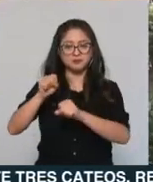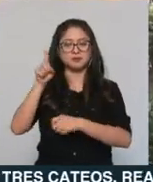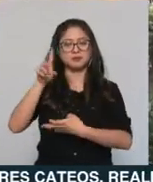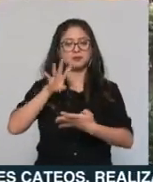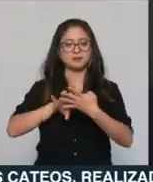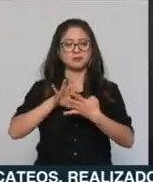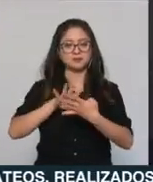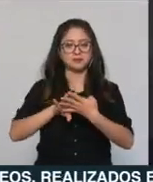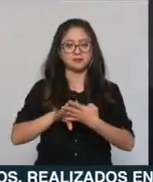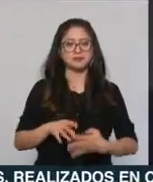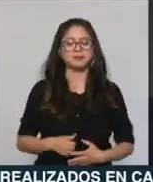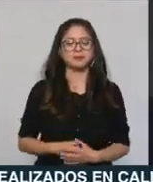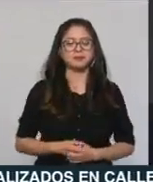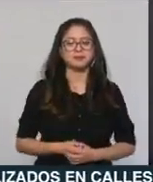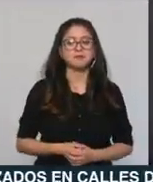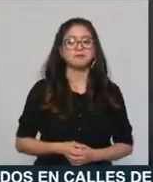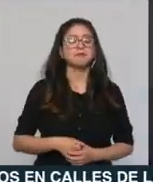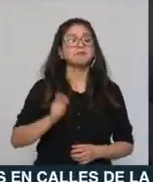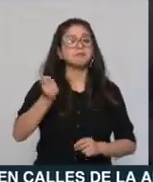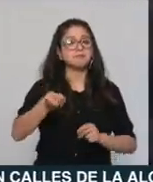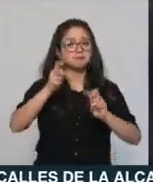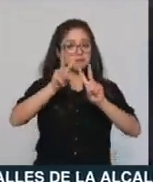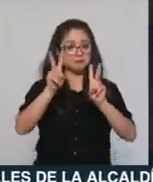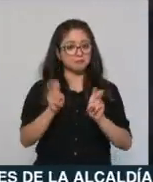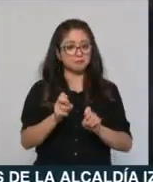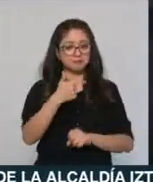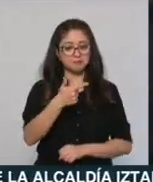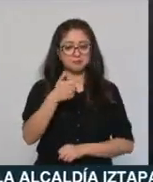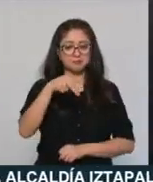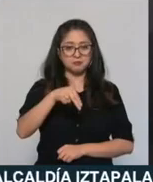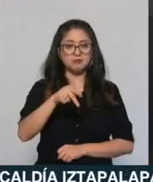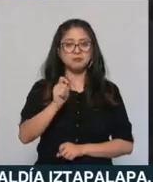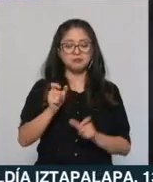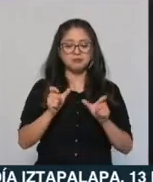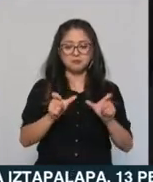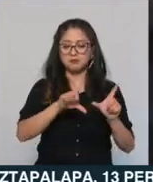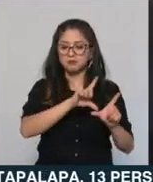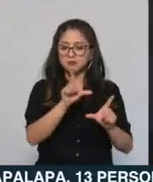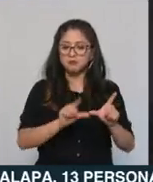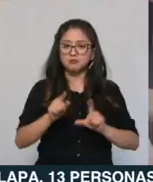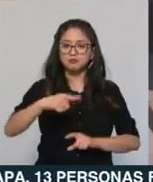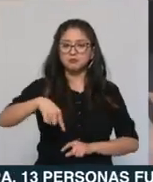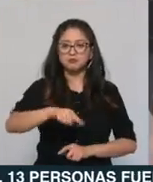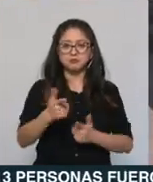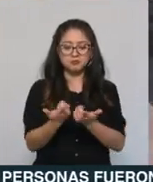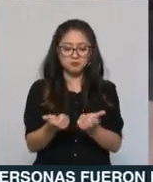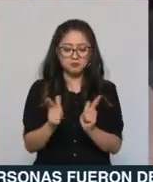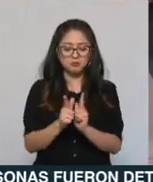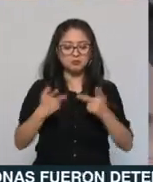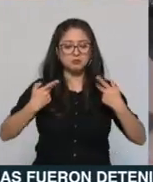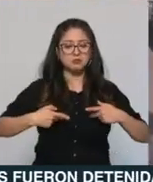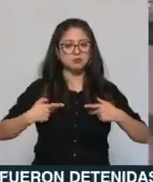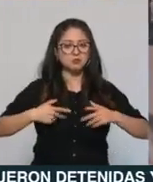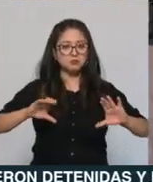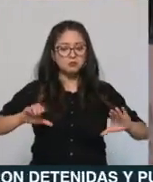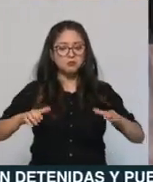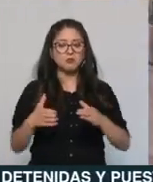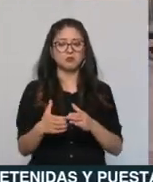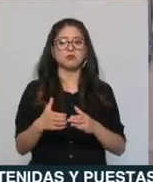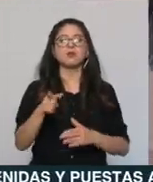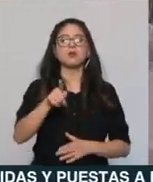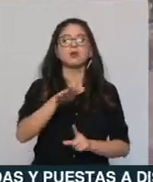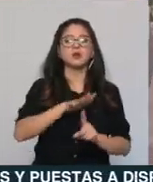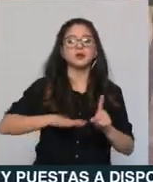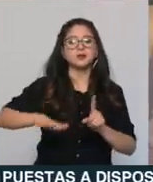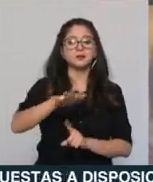reclusorio. En materia de la Guardia Nacional, la jefa de gobierno indicó que actualmente los elementos de esta corporación se encuentran en la